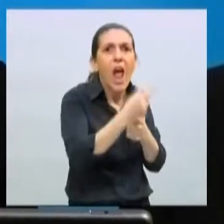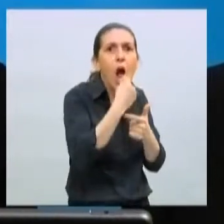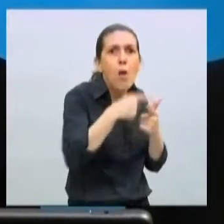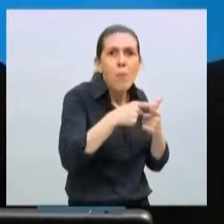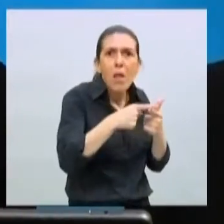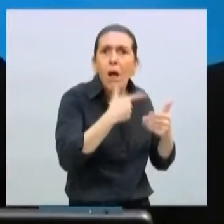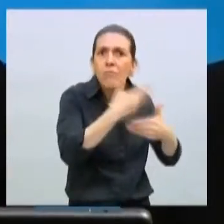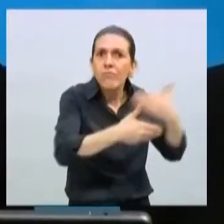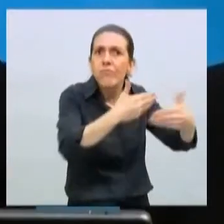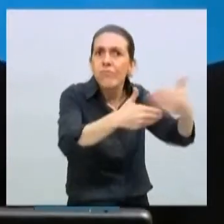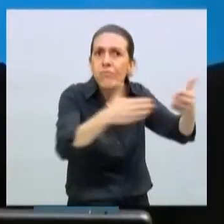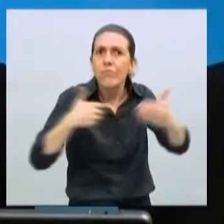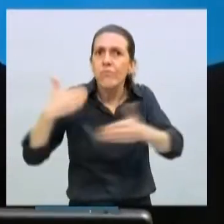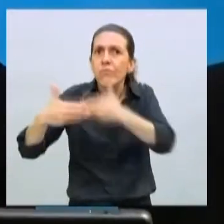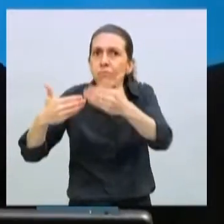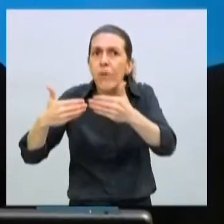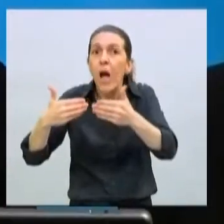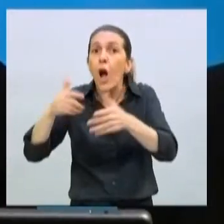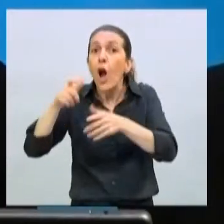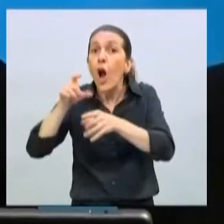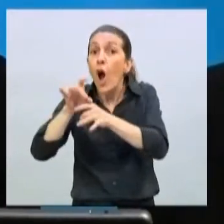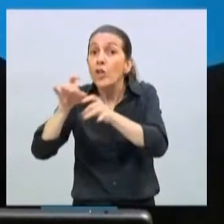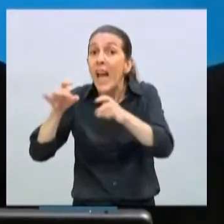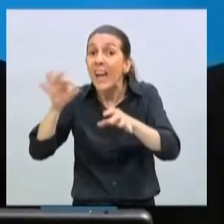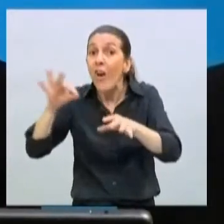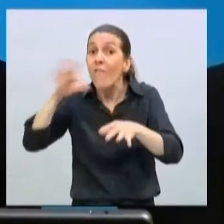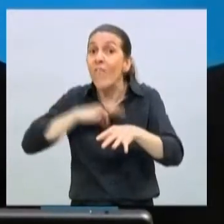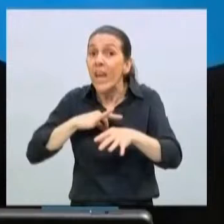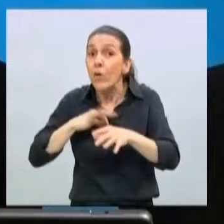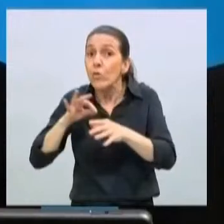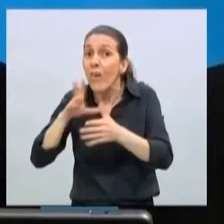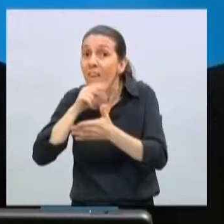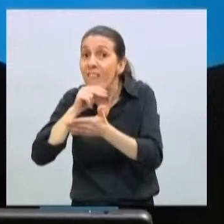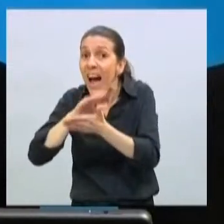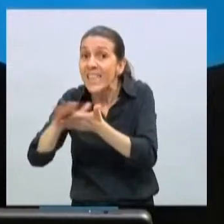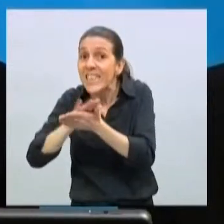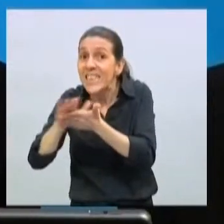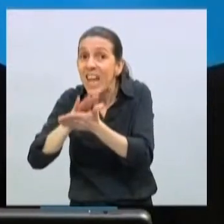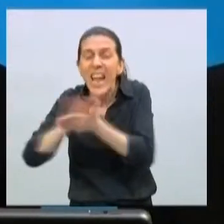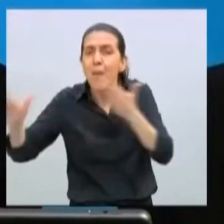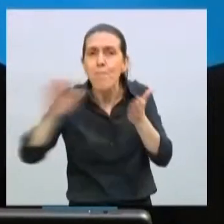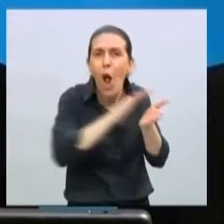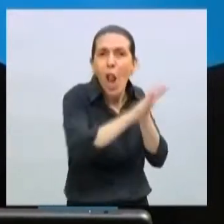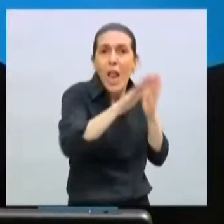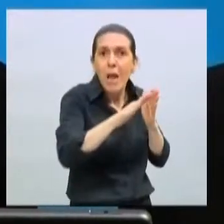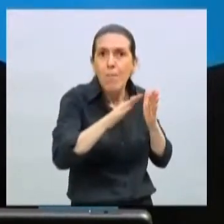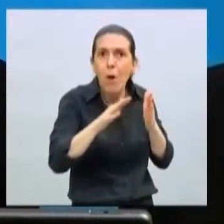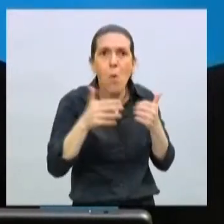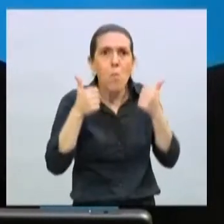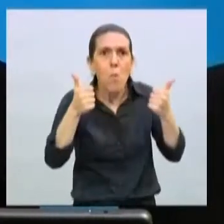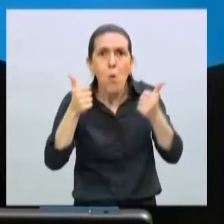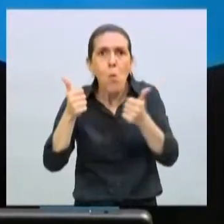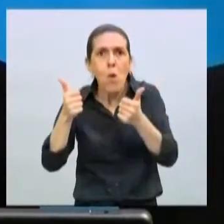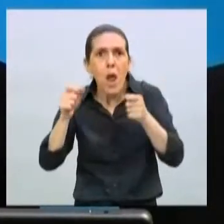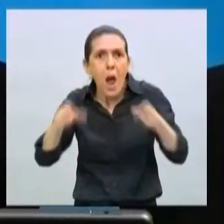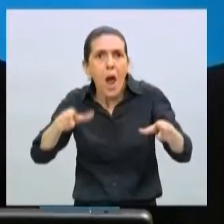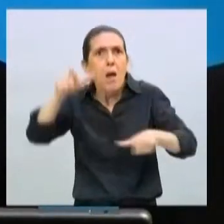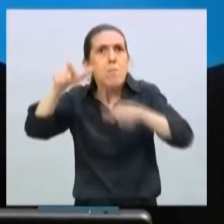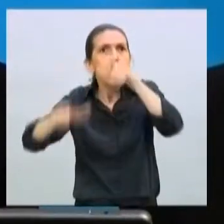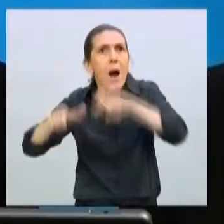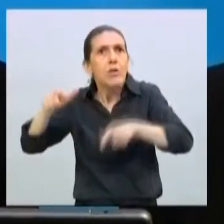sin registrar casos de coronavirus. Y eso habla muy bien de esos sectores, porque han cuidado